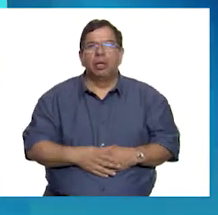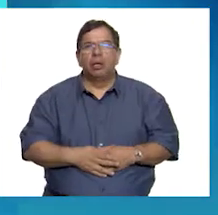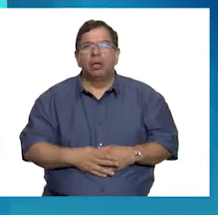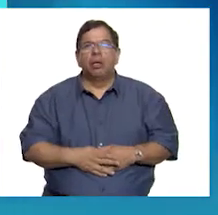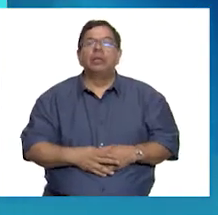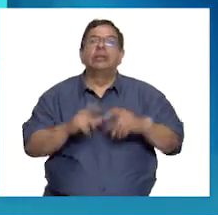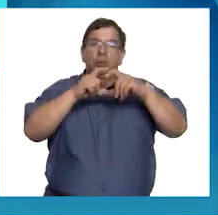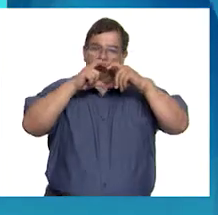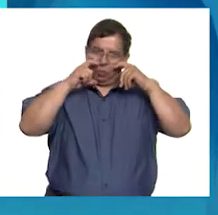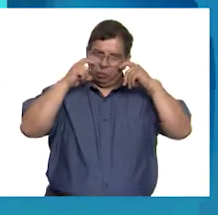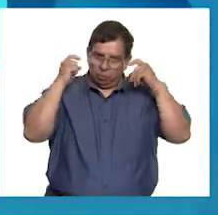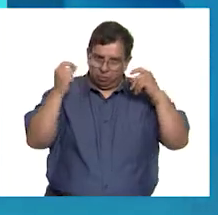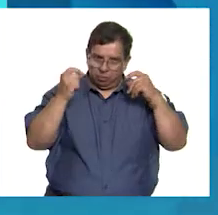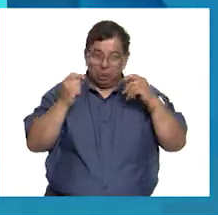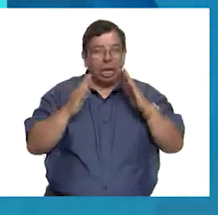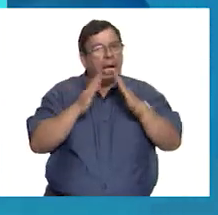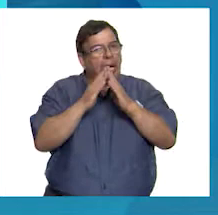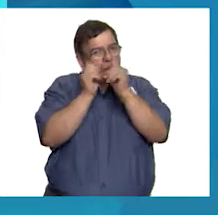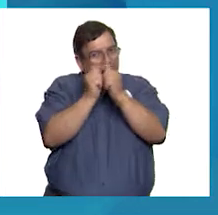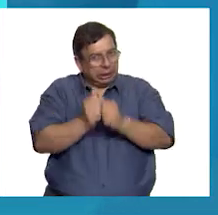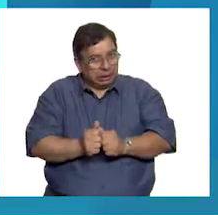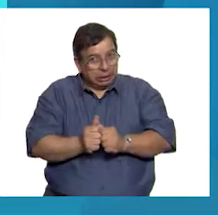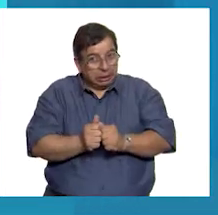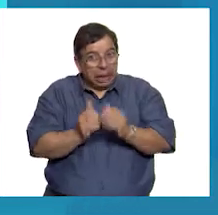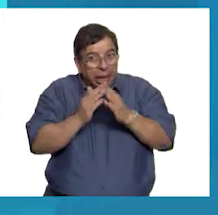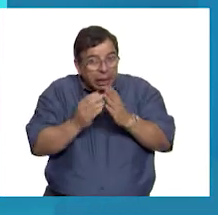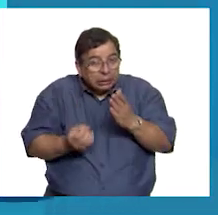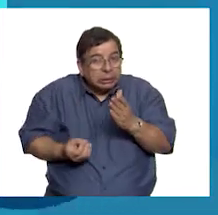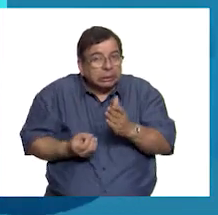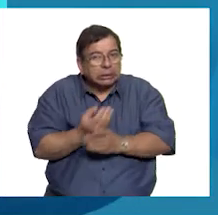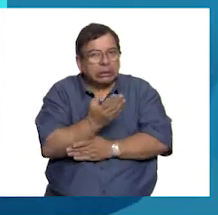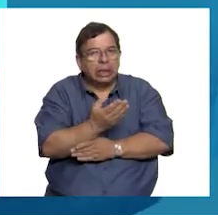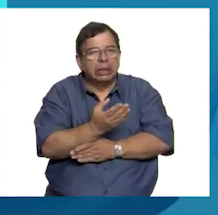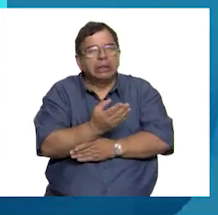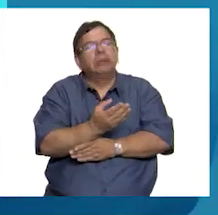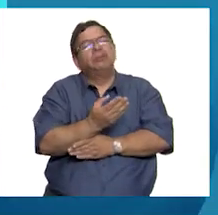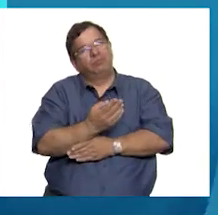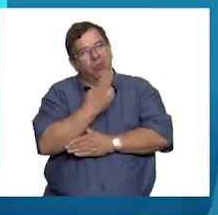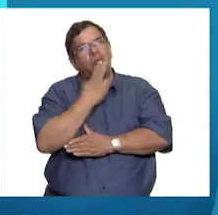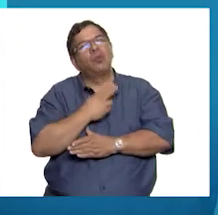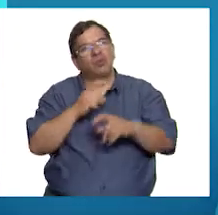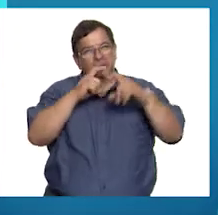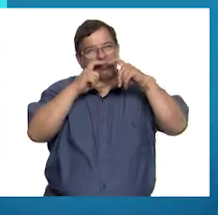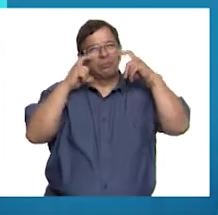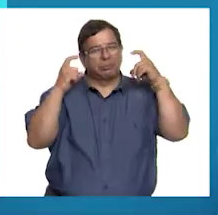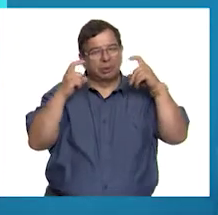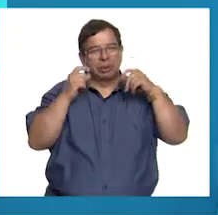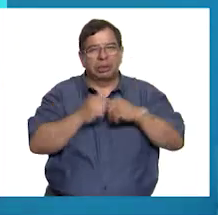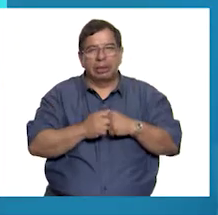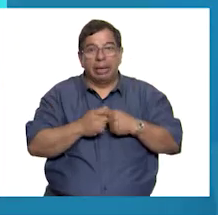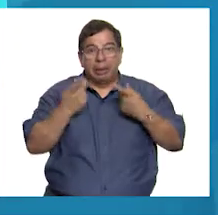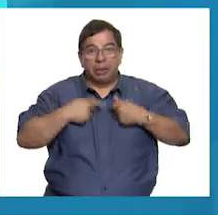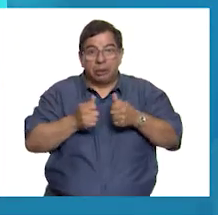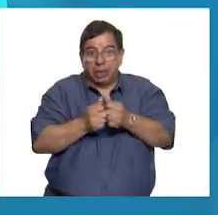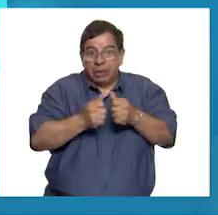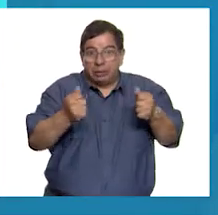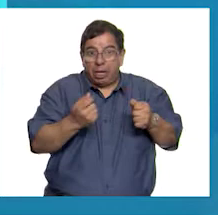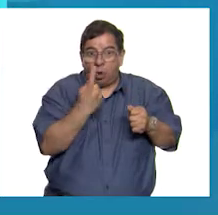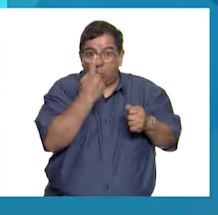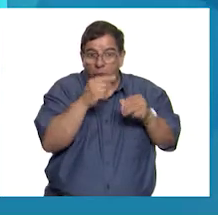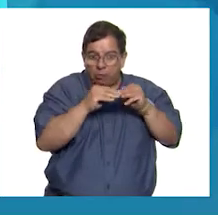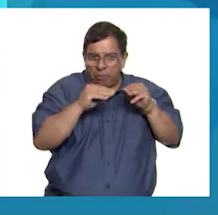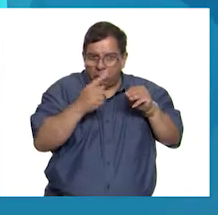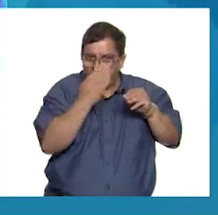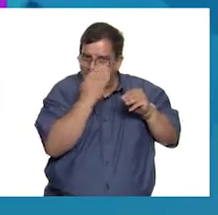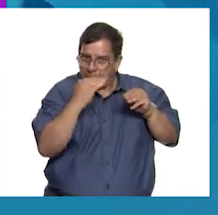Utiliza cubrebocas. No salgas de casa. Si tienes que hacerlo, recuerda que es obligatorio utilizarlo. Mantén una distancia mínima de un metro